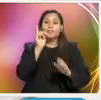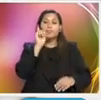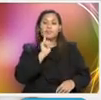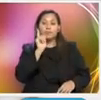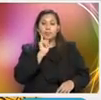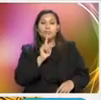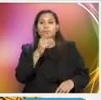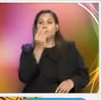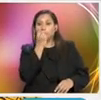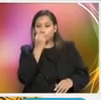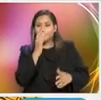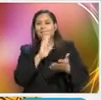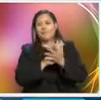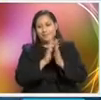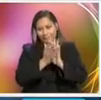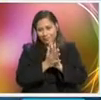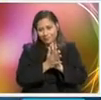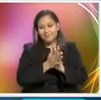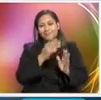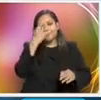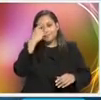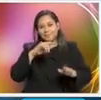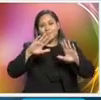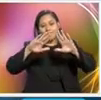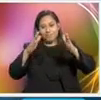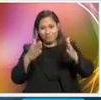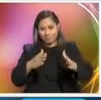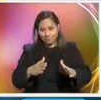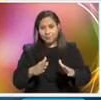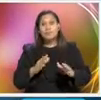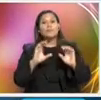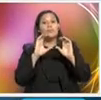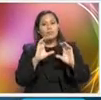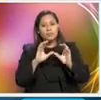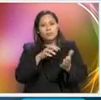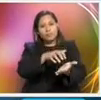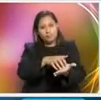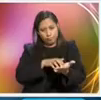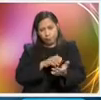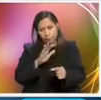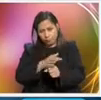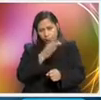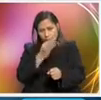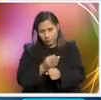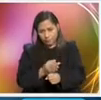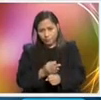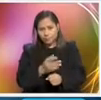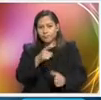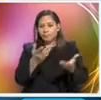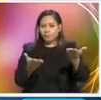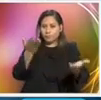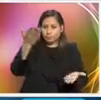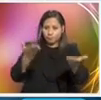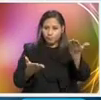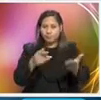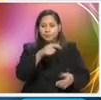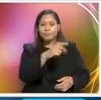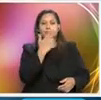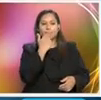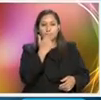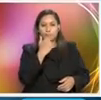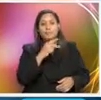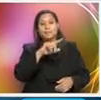mujeres, coman tortilla para que les salgan curvas. Ojo la cantidad. Entonces, hay que encontrar el justo medio de carbohidrato. De ahí